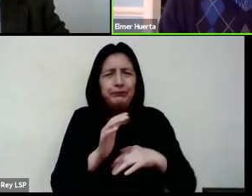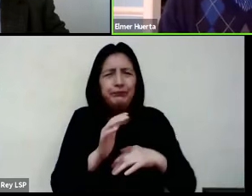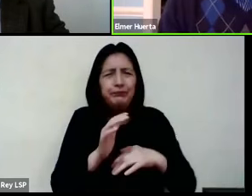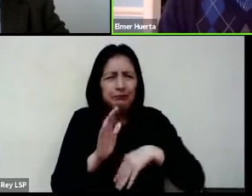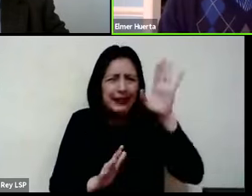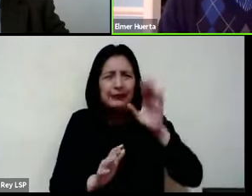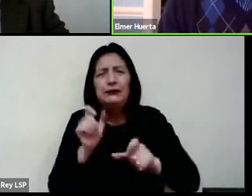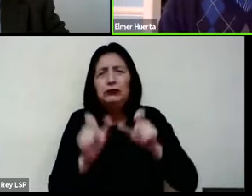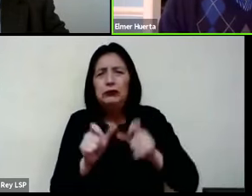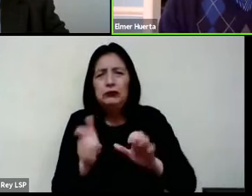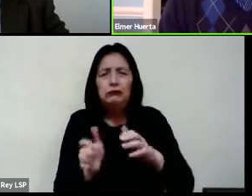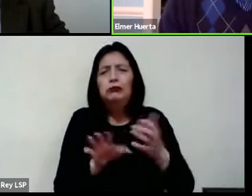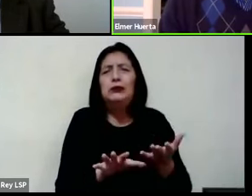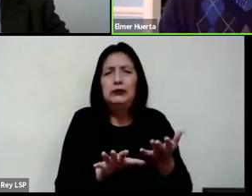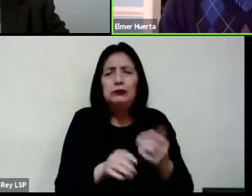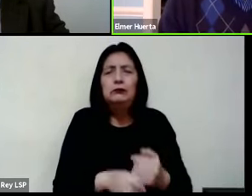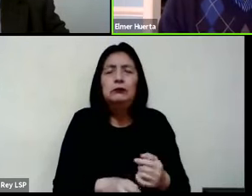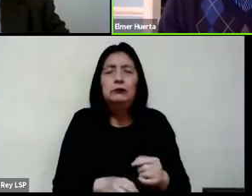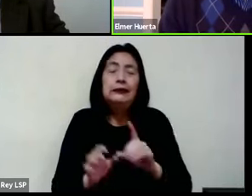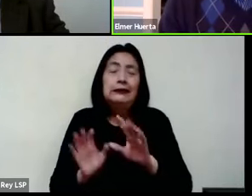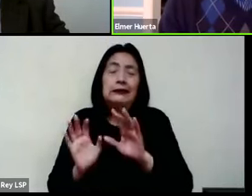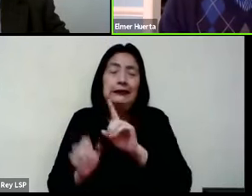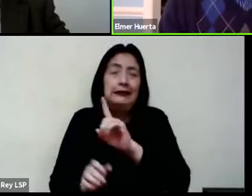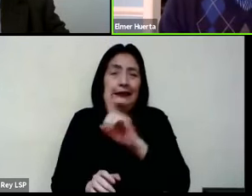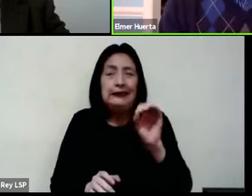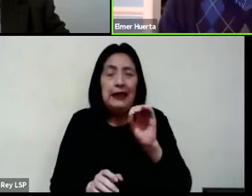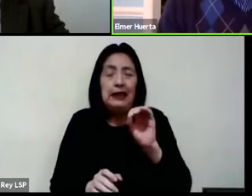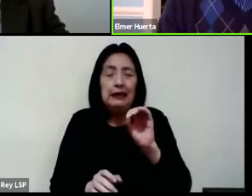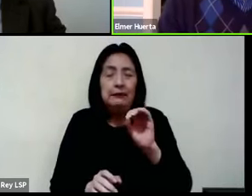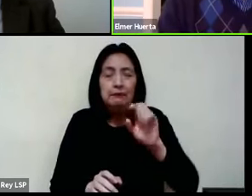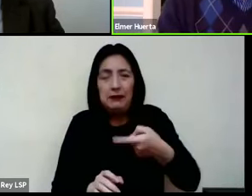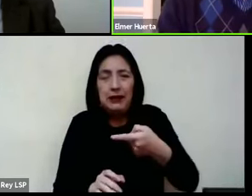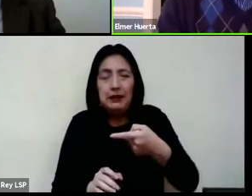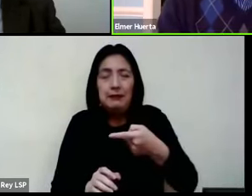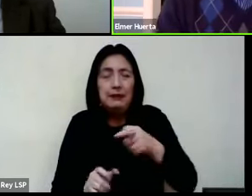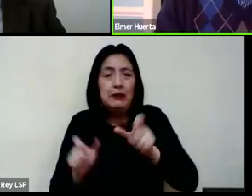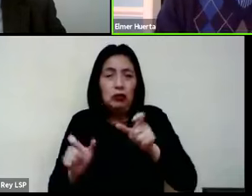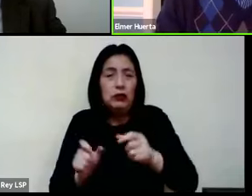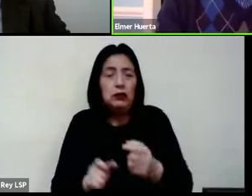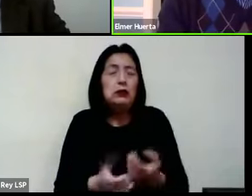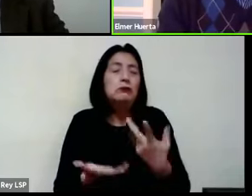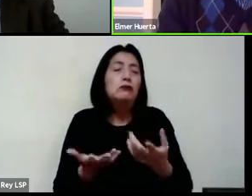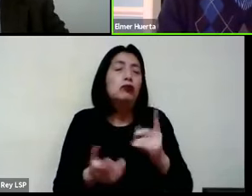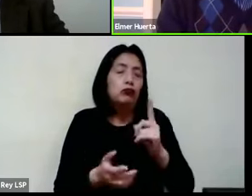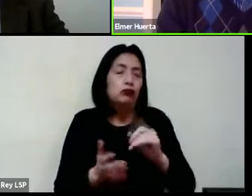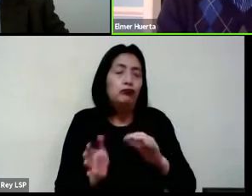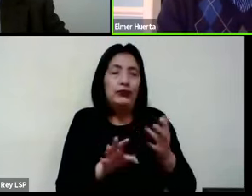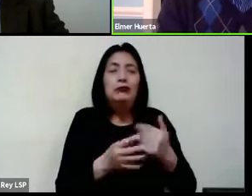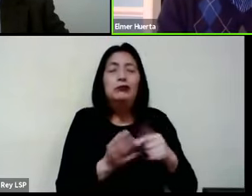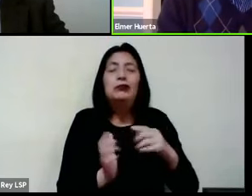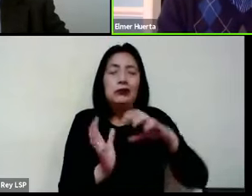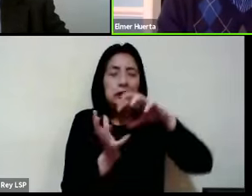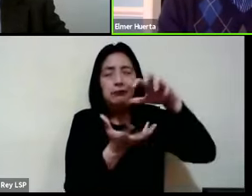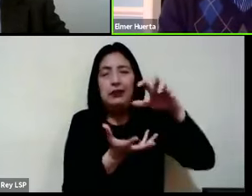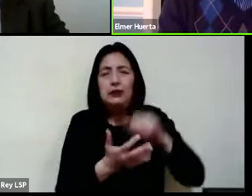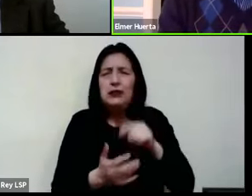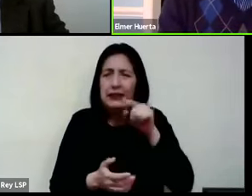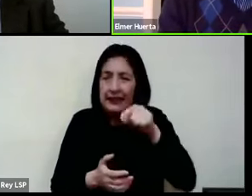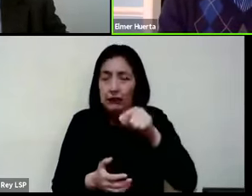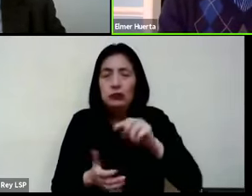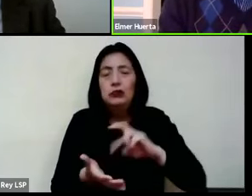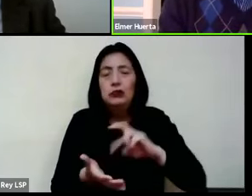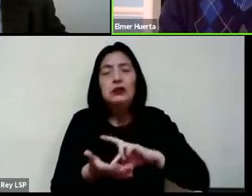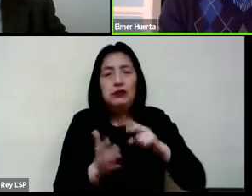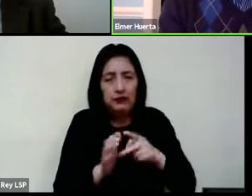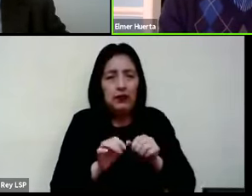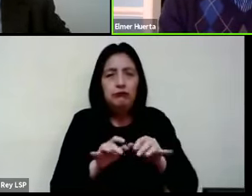mortalidad por cada 100,000 habitantes del planeta. Eso es la pandemia. Muy bien, ¿qué fechas importantes hay que